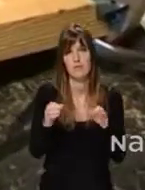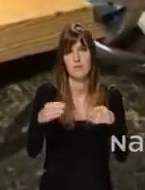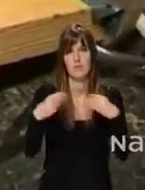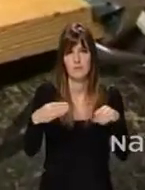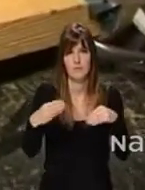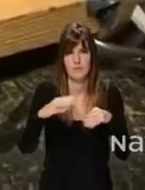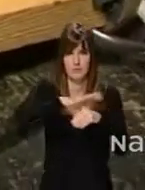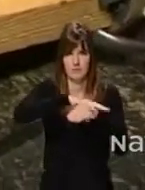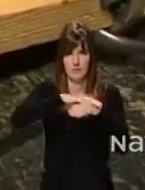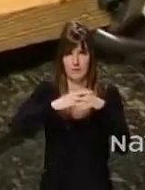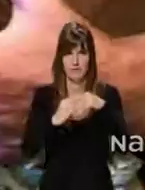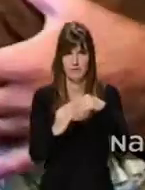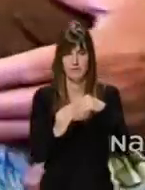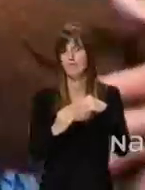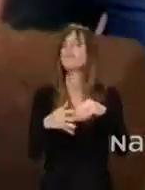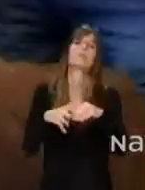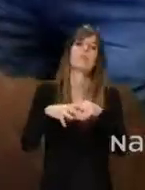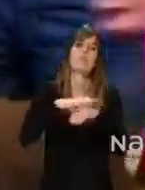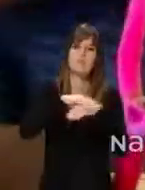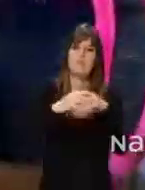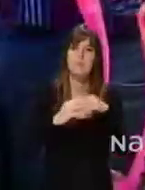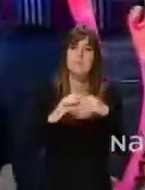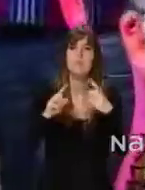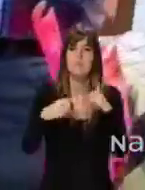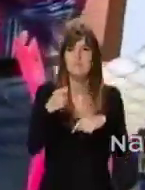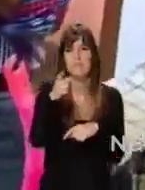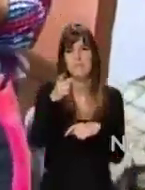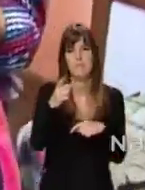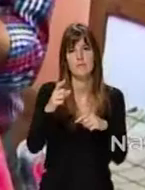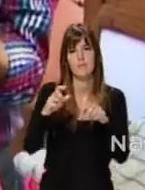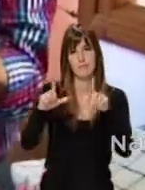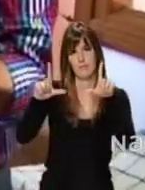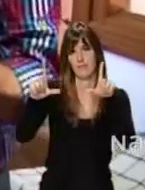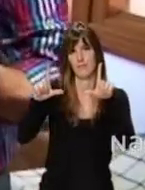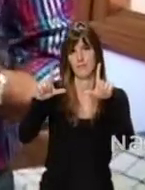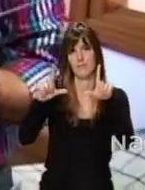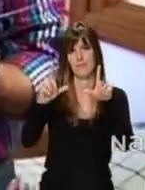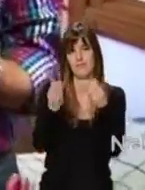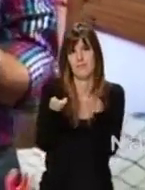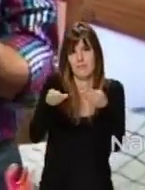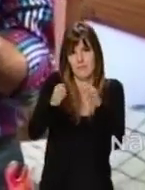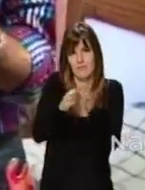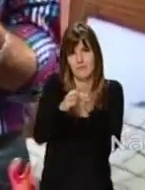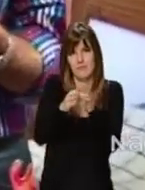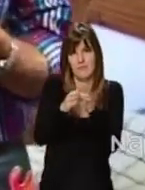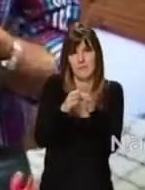se le ponen varias cosas. La tela así, después se le pone esto, que esto hay que doblarlo.